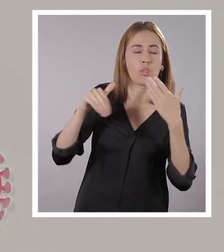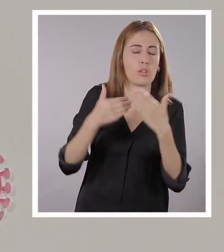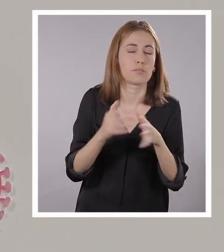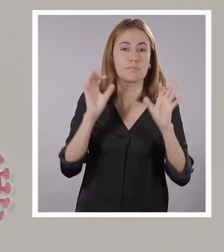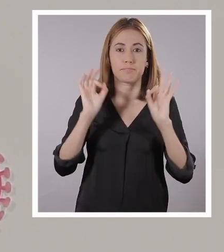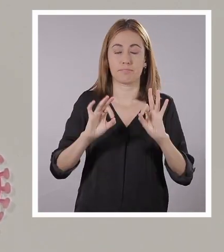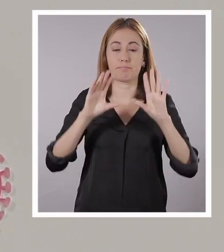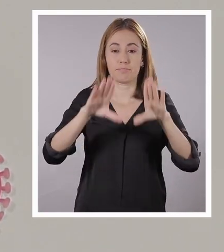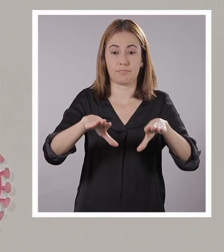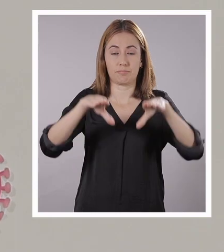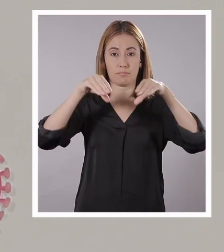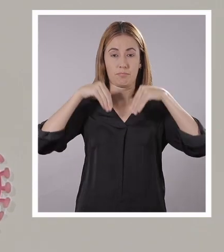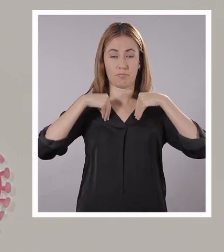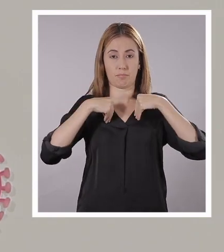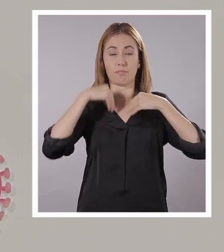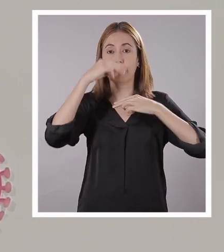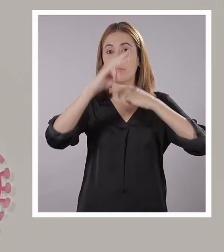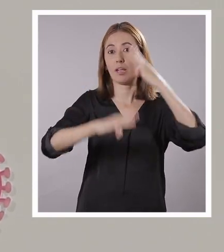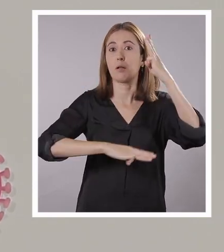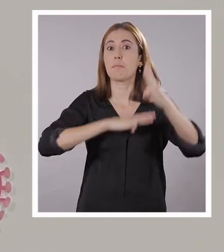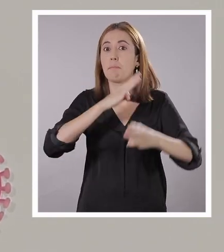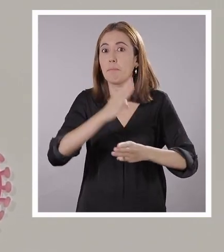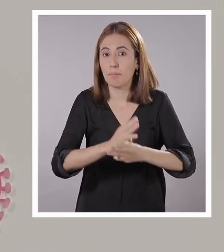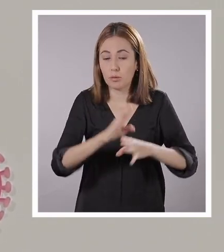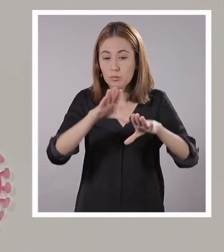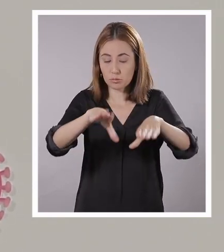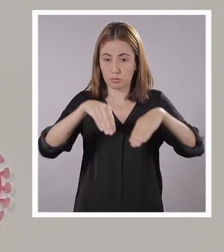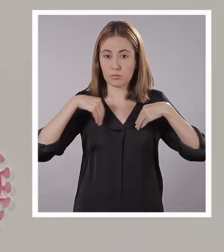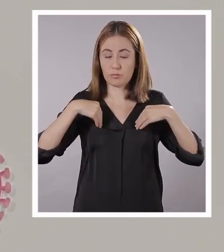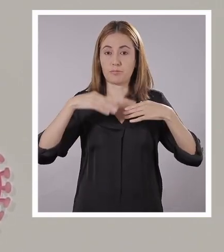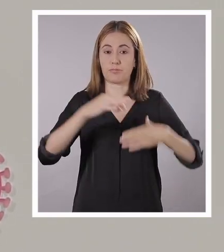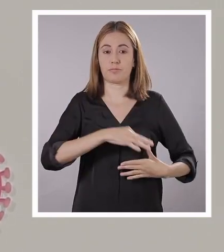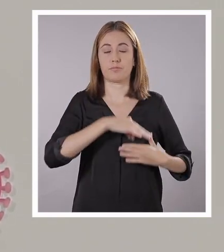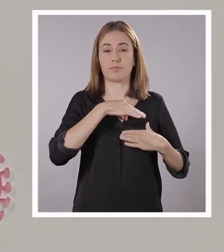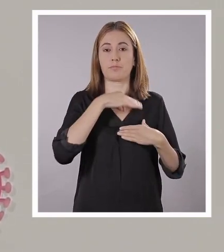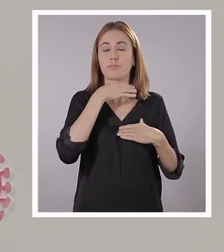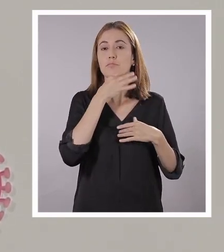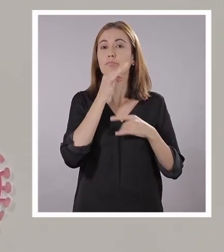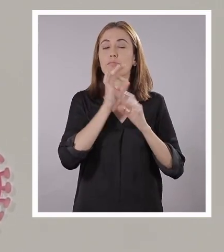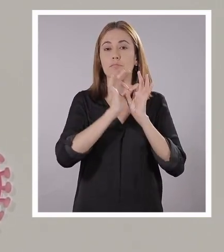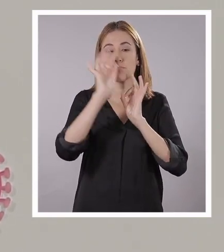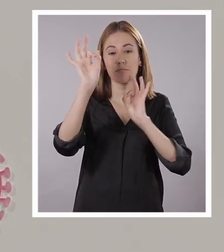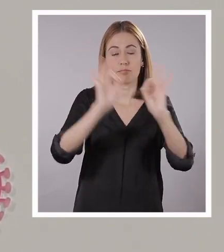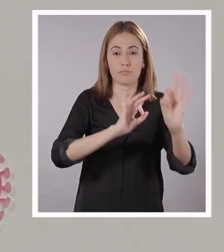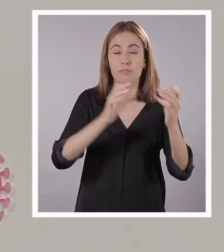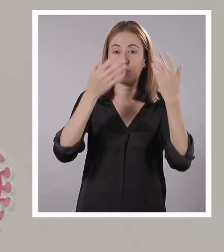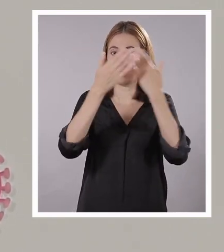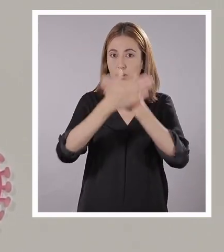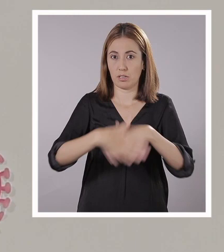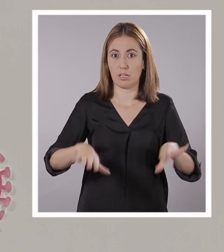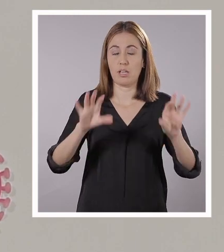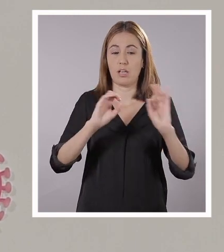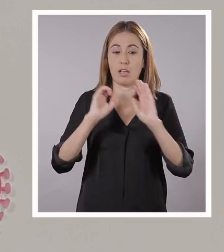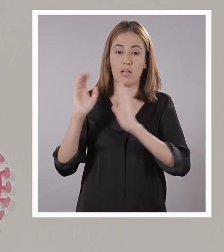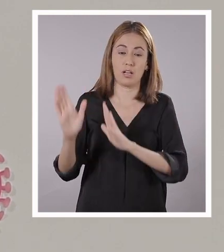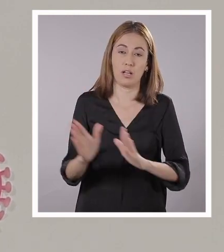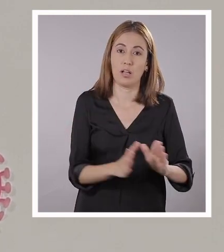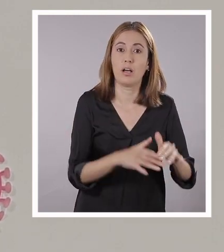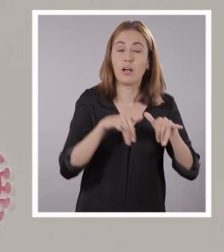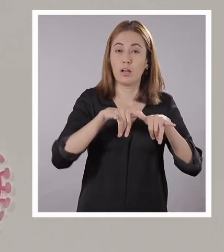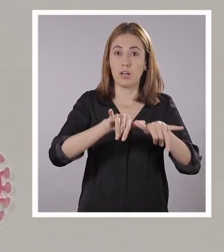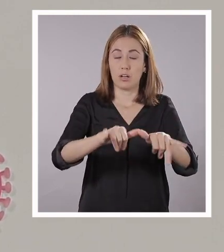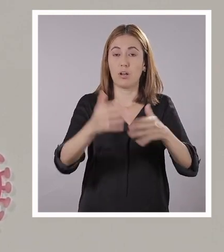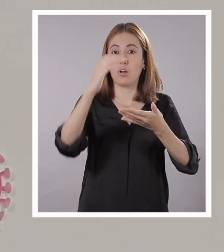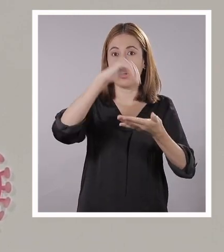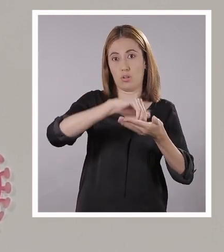son tomadas alrededor del mundo con el fin de que pronto este virus pueda retirarse, podamos vencer a este virus y podamos